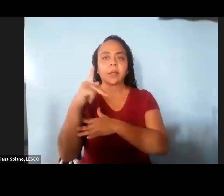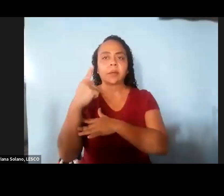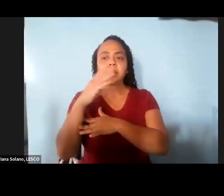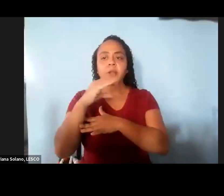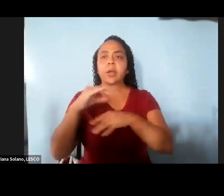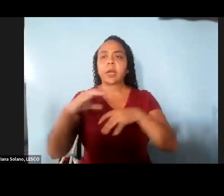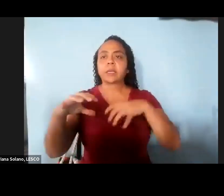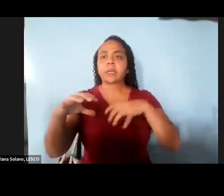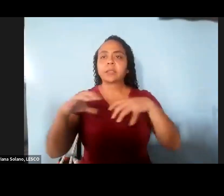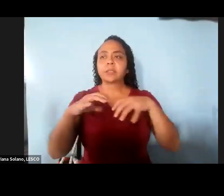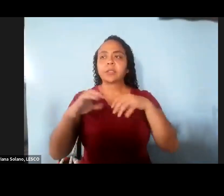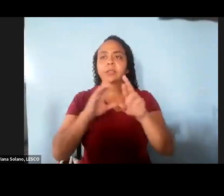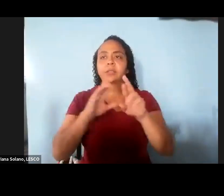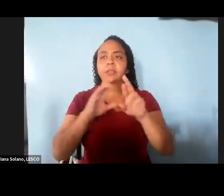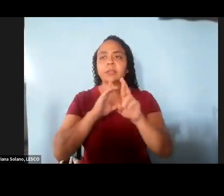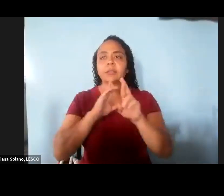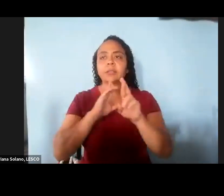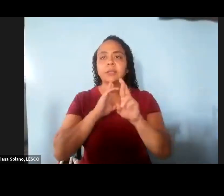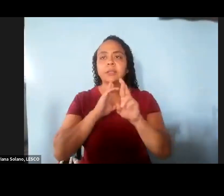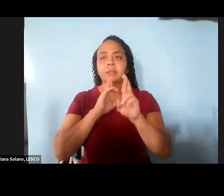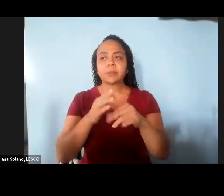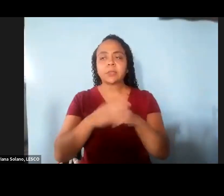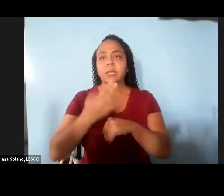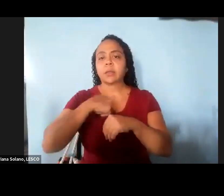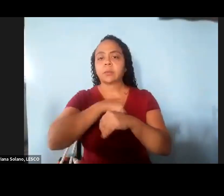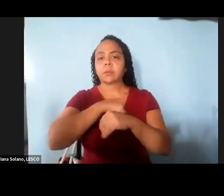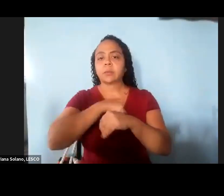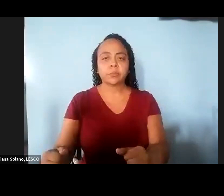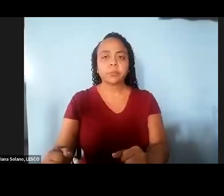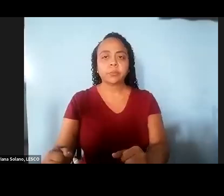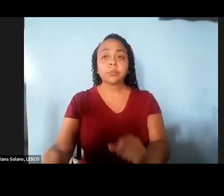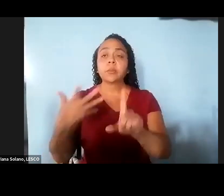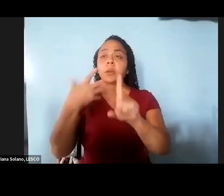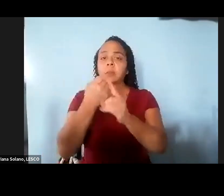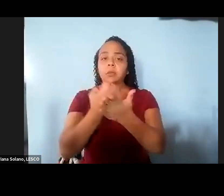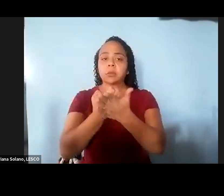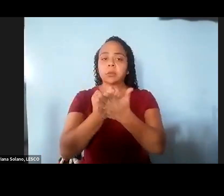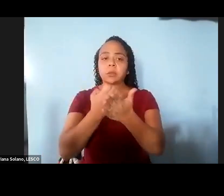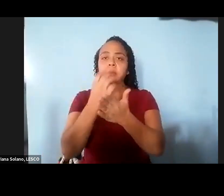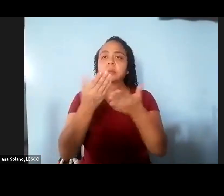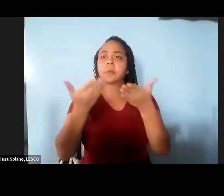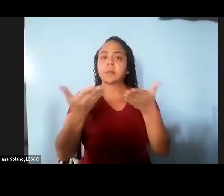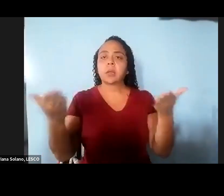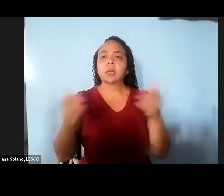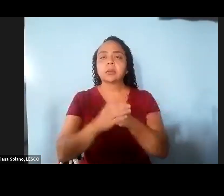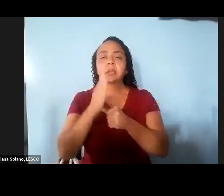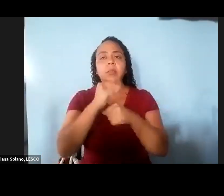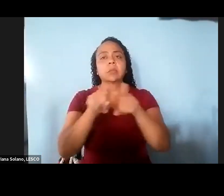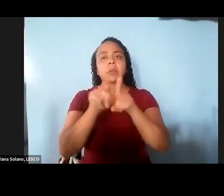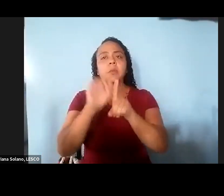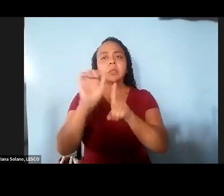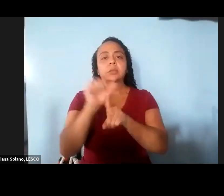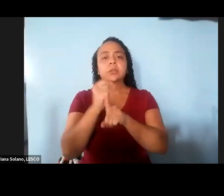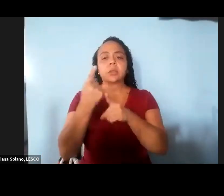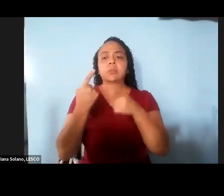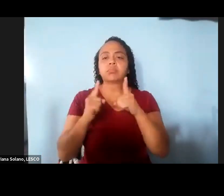respuestas que nuestras entidades estuvieron liderando los impactos económicos y materiales y sobre todo sociales que causaron estos